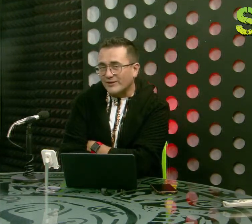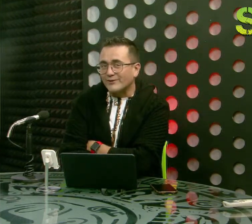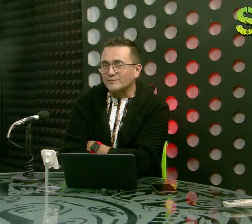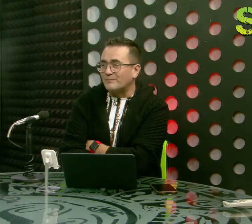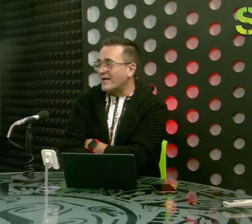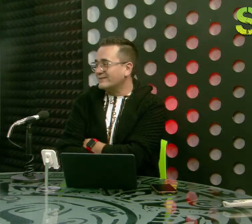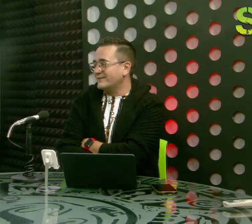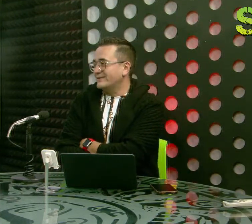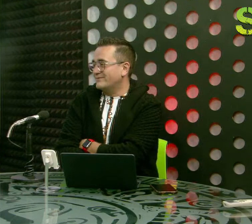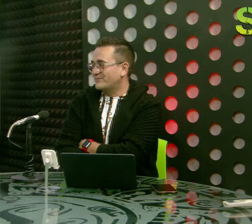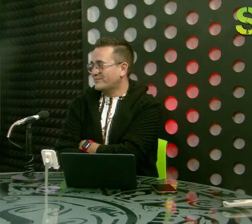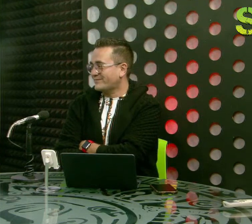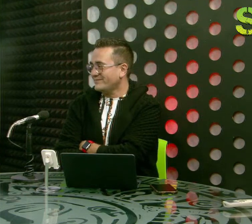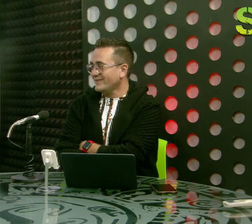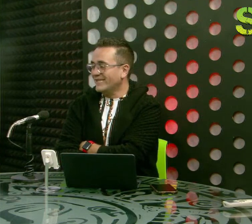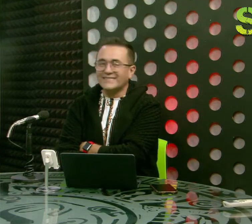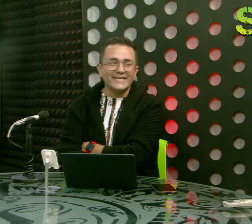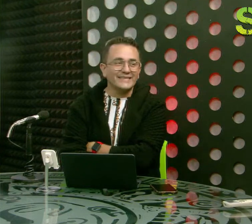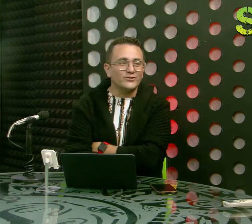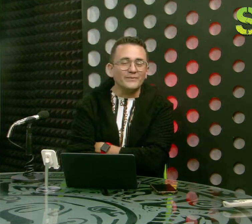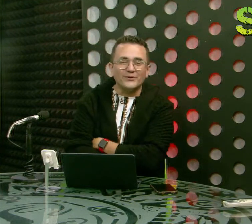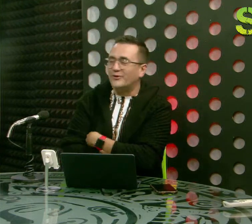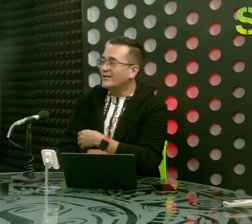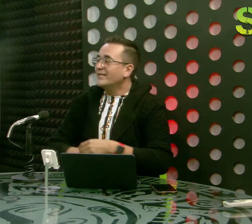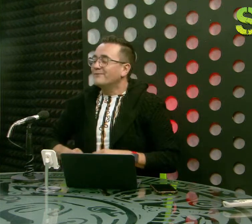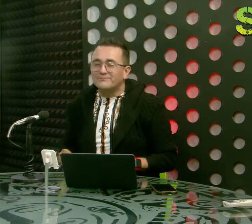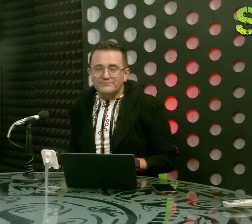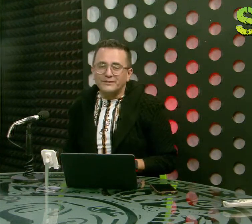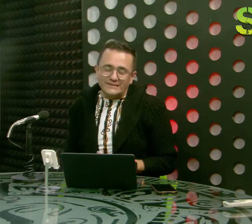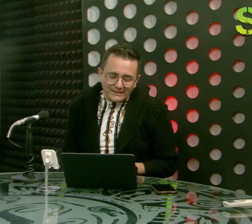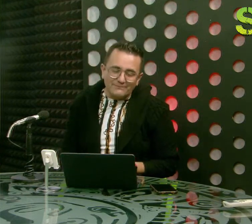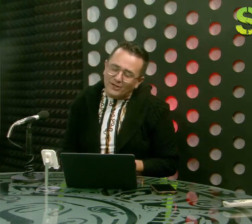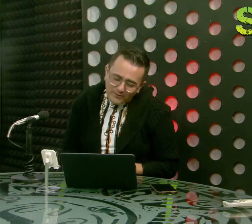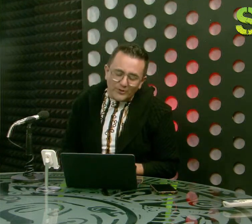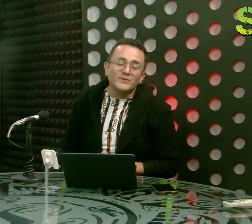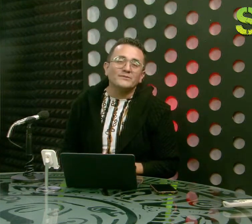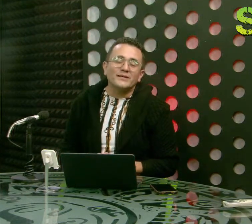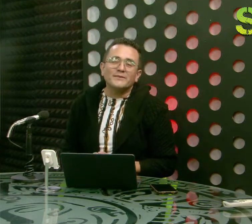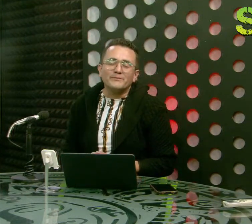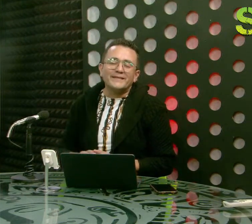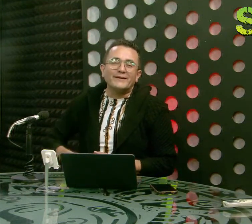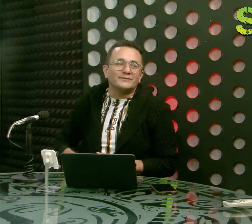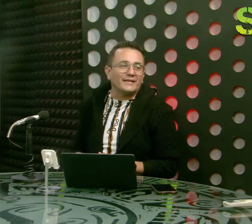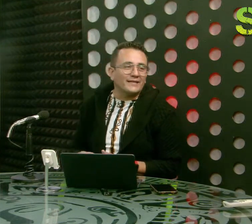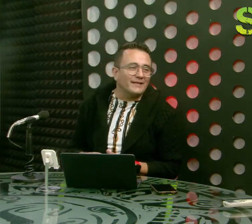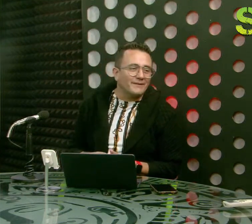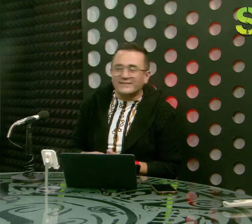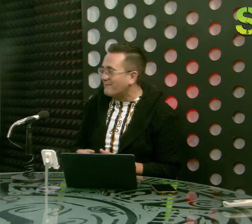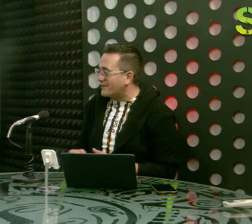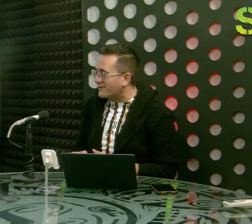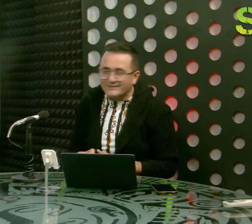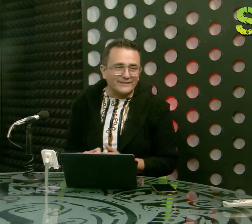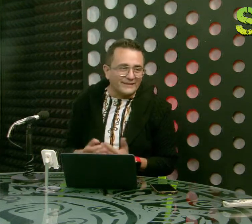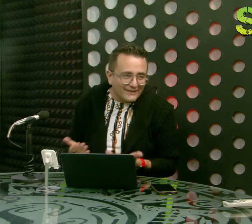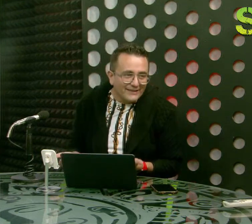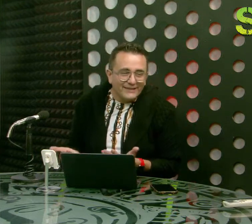Digo, espero que los papás les hayan dicho, mijo, a lo mejor nos vamos a ver medio pendejos aquí en la